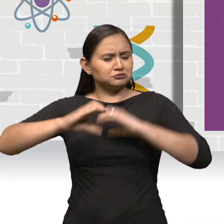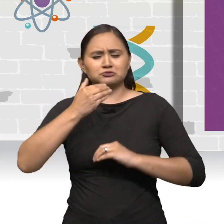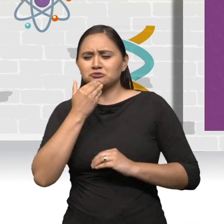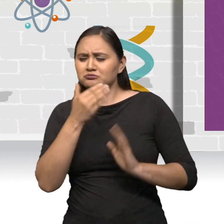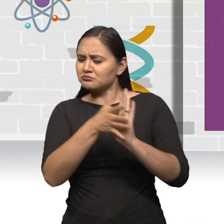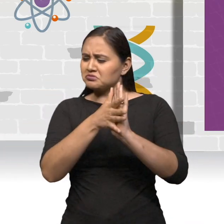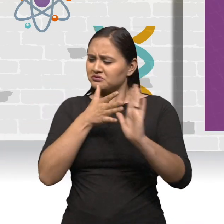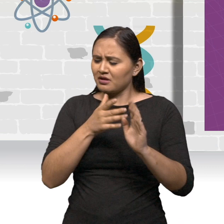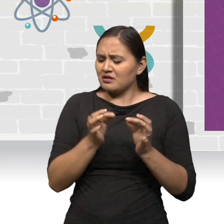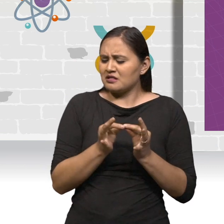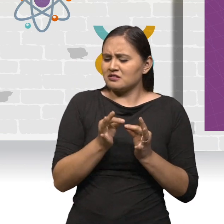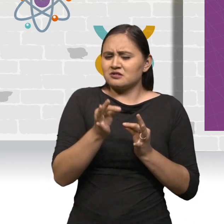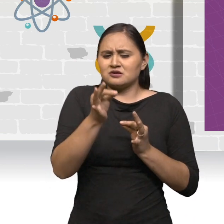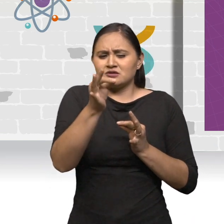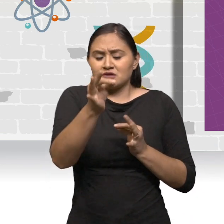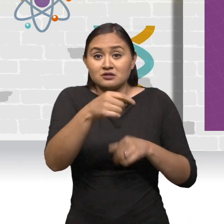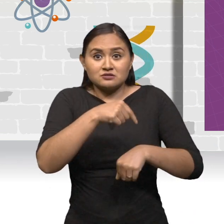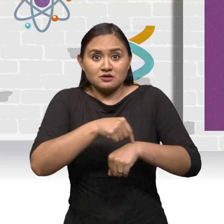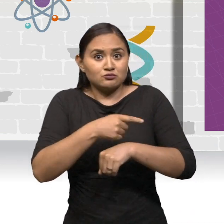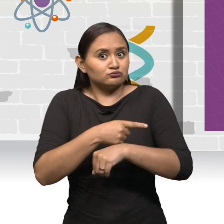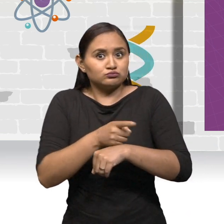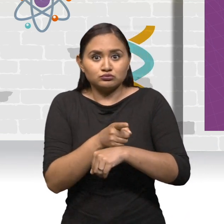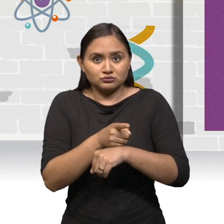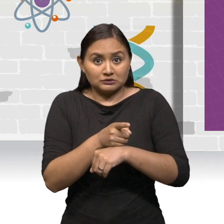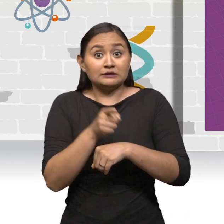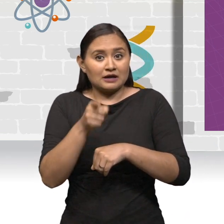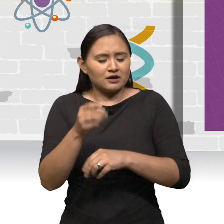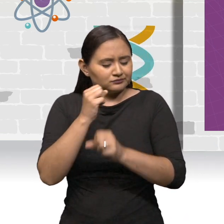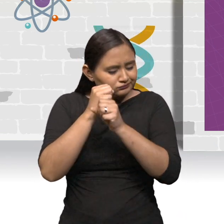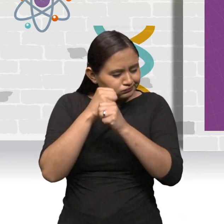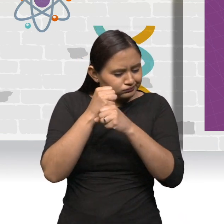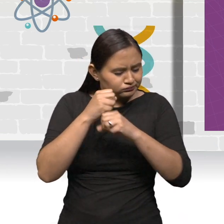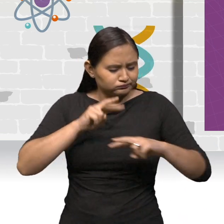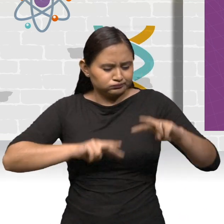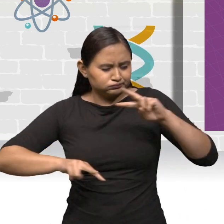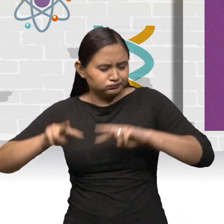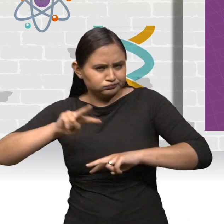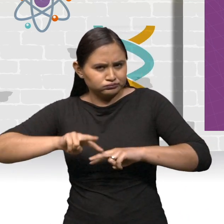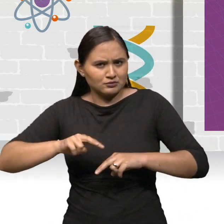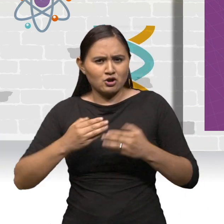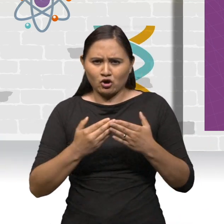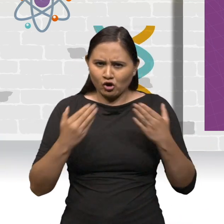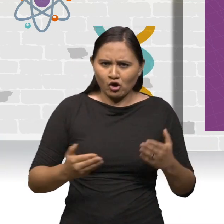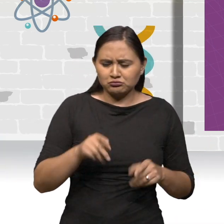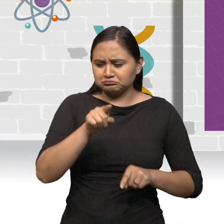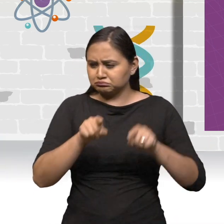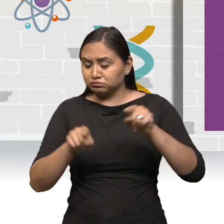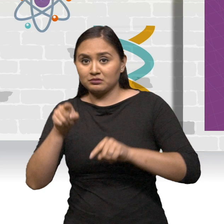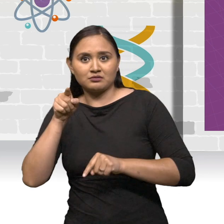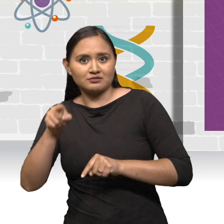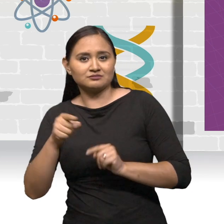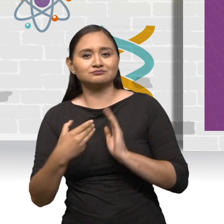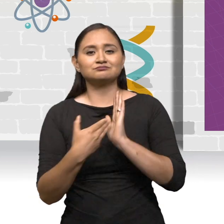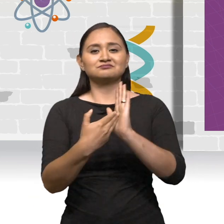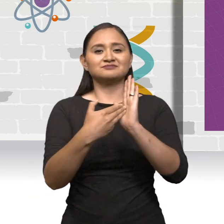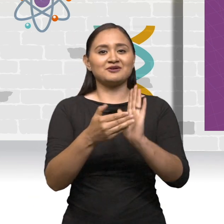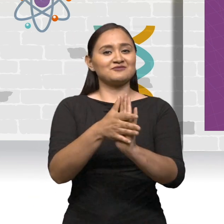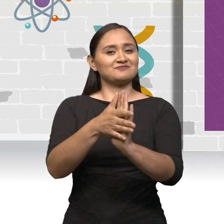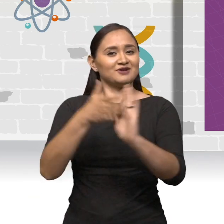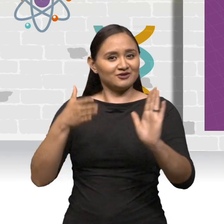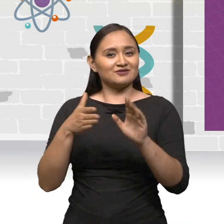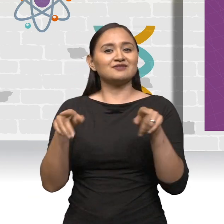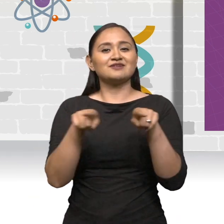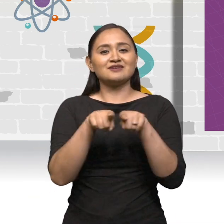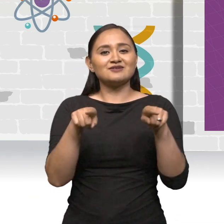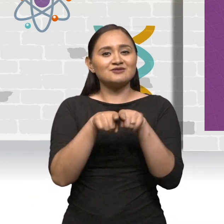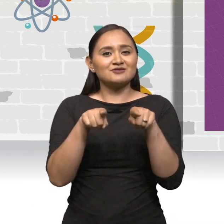la velocidad con la distancia que recorría un objeto en un segundo, y realizando este experimento para varios cuerpos fue como desarrolló